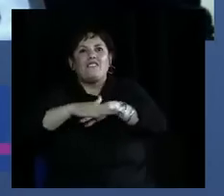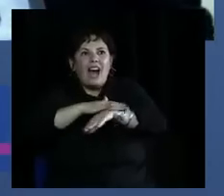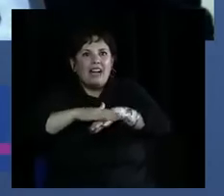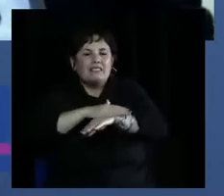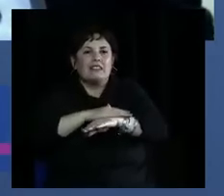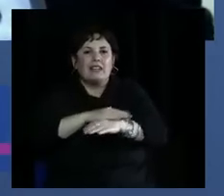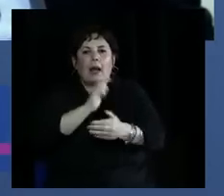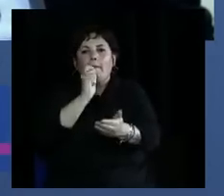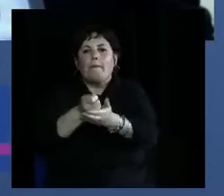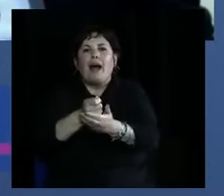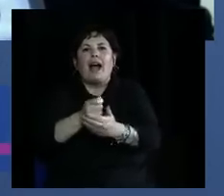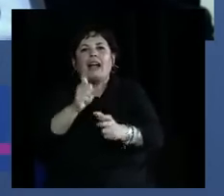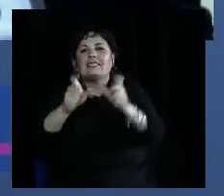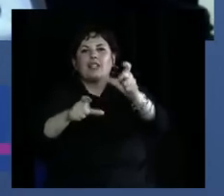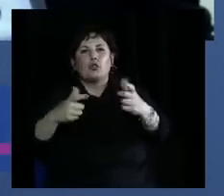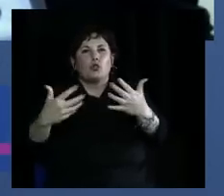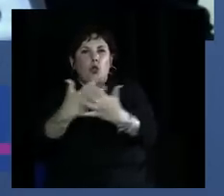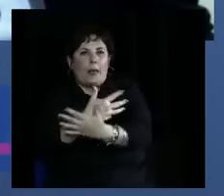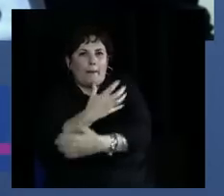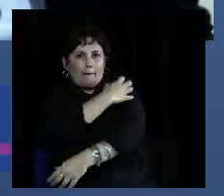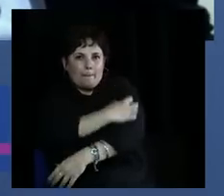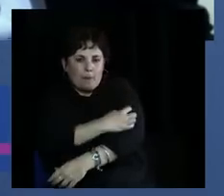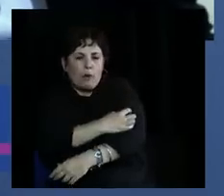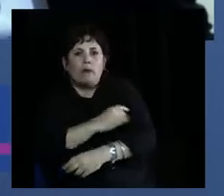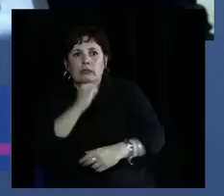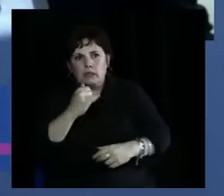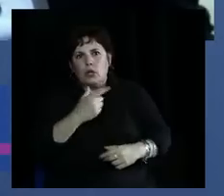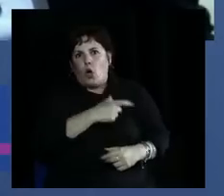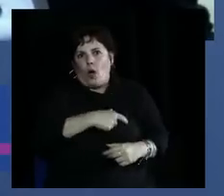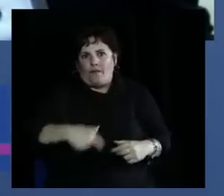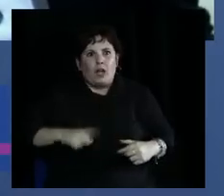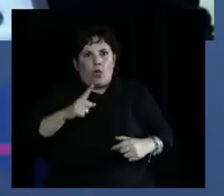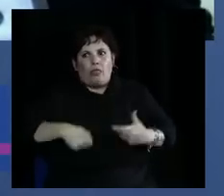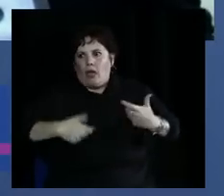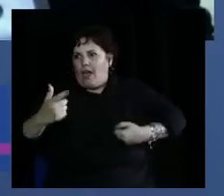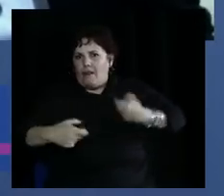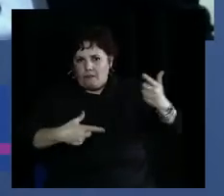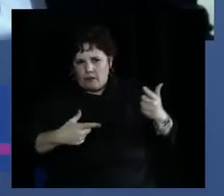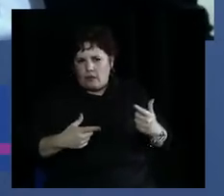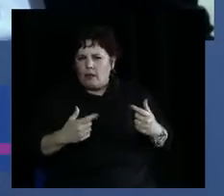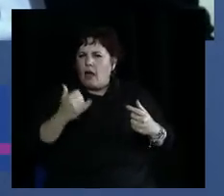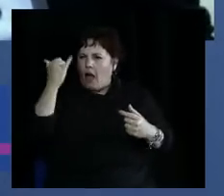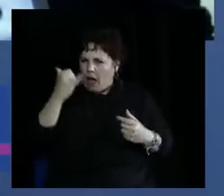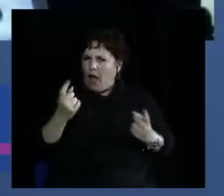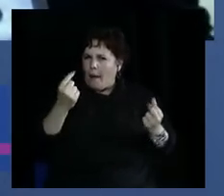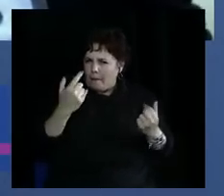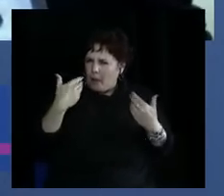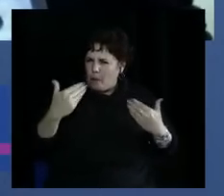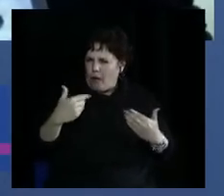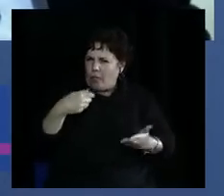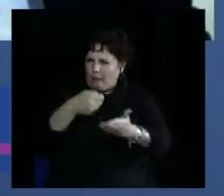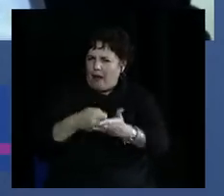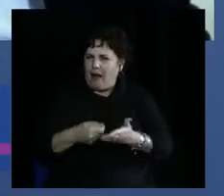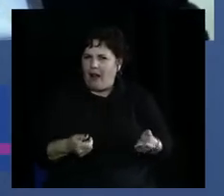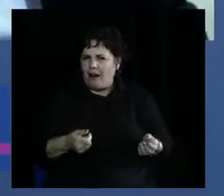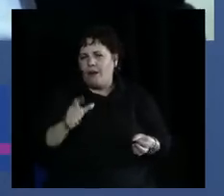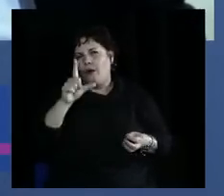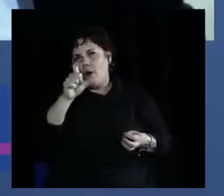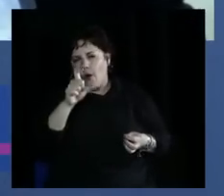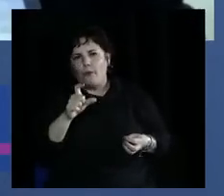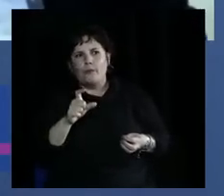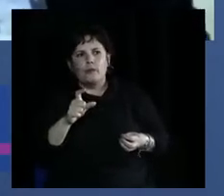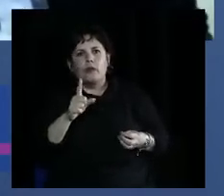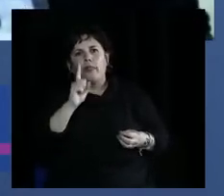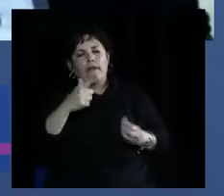los sectores más vulnerables, que si bien tiene un costo, hay la forma de pagarla, obviamente si